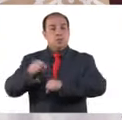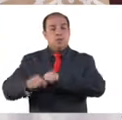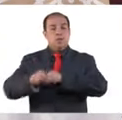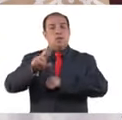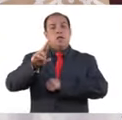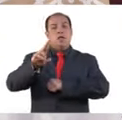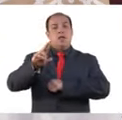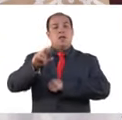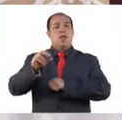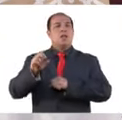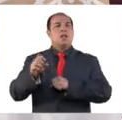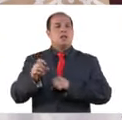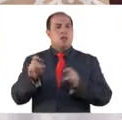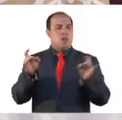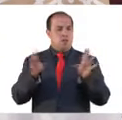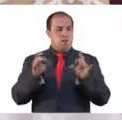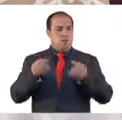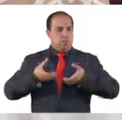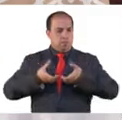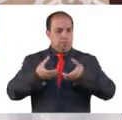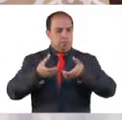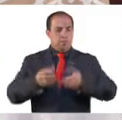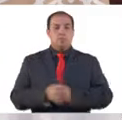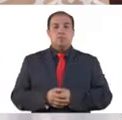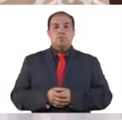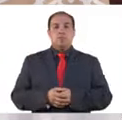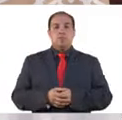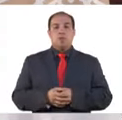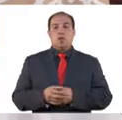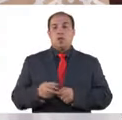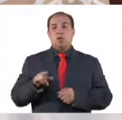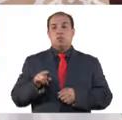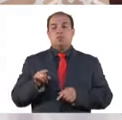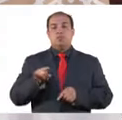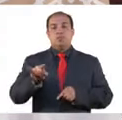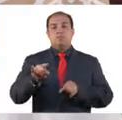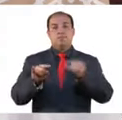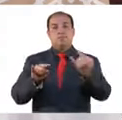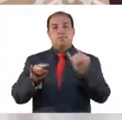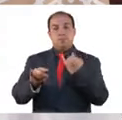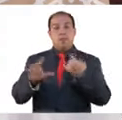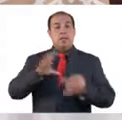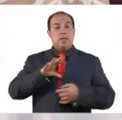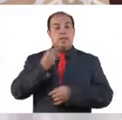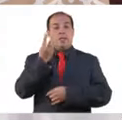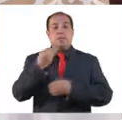de Reforma, en cada sentido, solemos tener alrededor de 3.000 personas